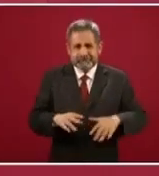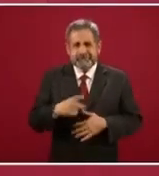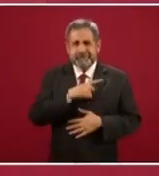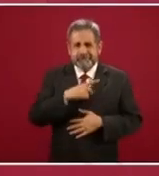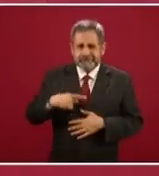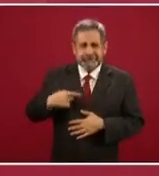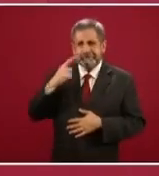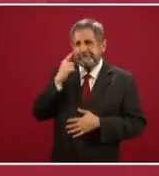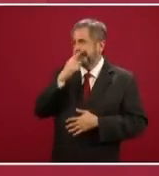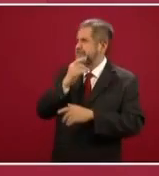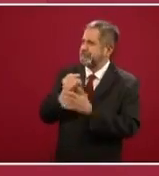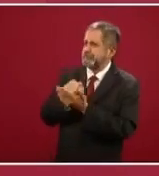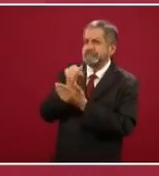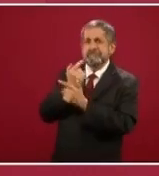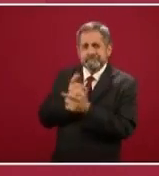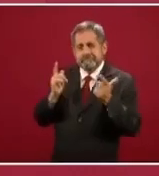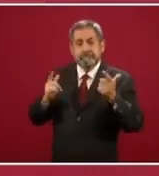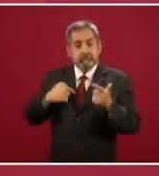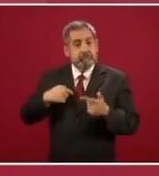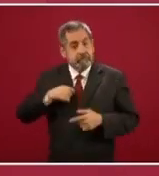haber democracia.